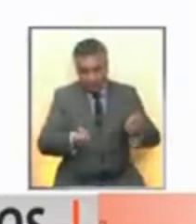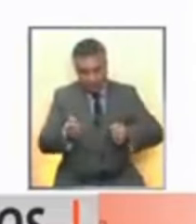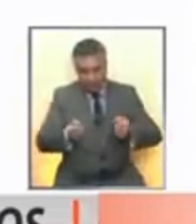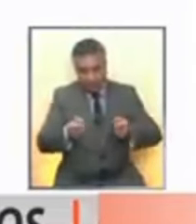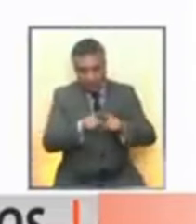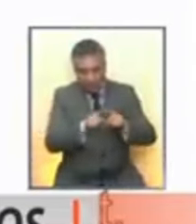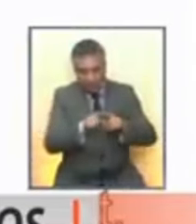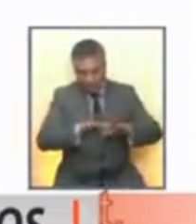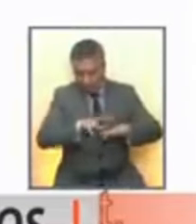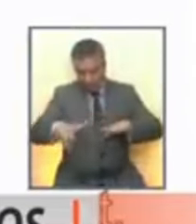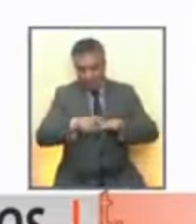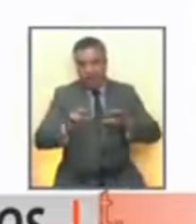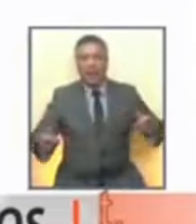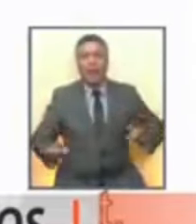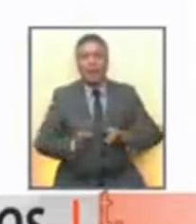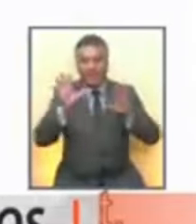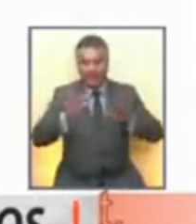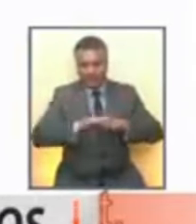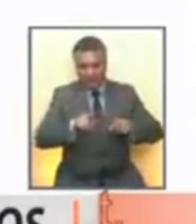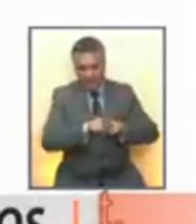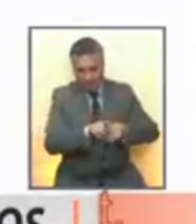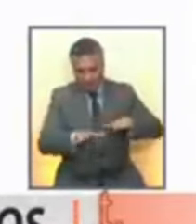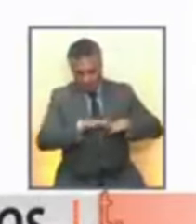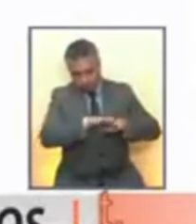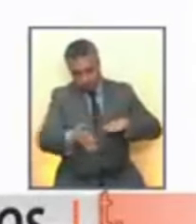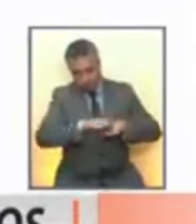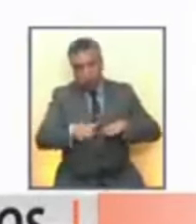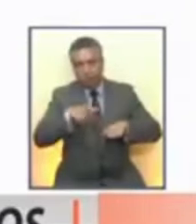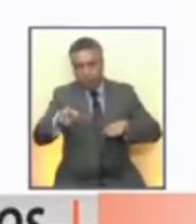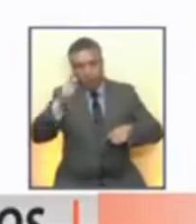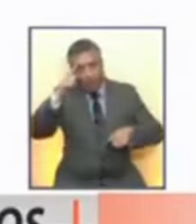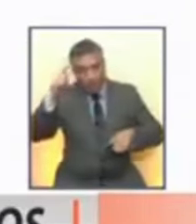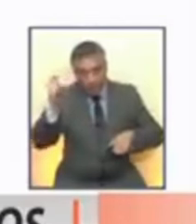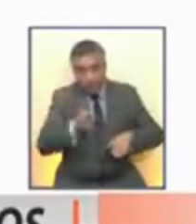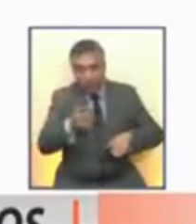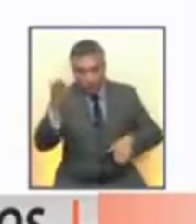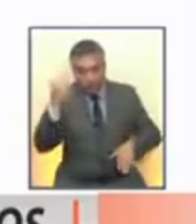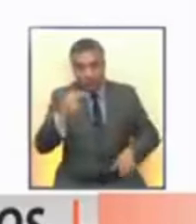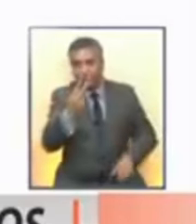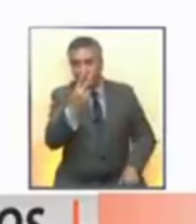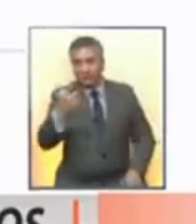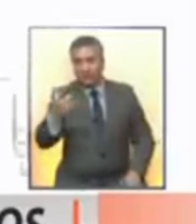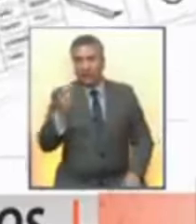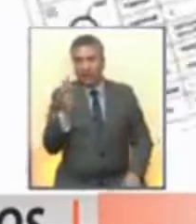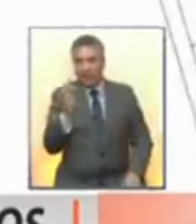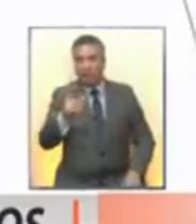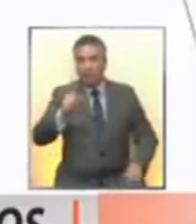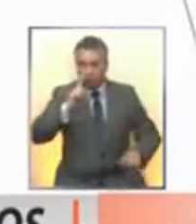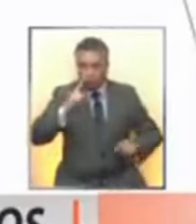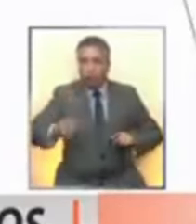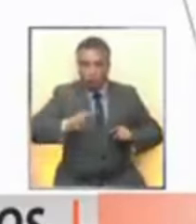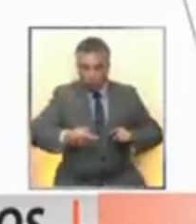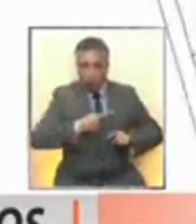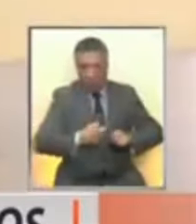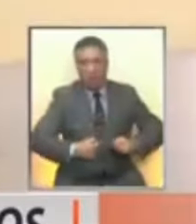niños en caso de emergencia. Obviamente nació de la inquietud del 27F. Cuenta con ruedas bastante